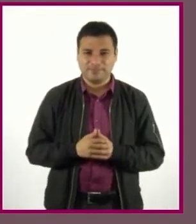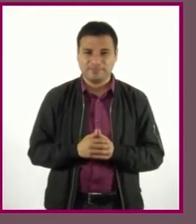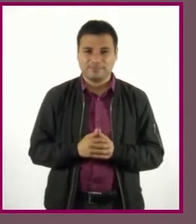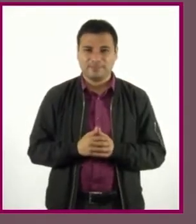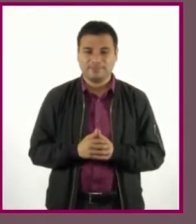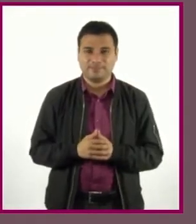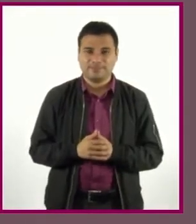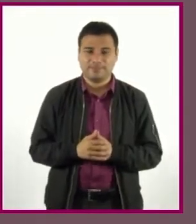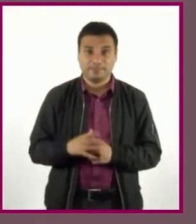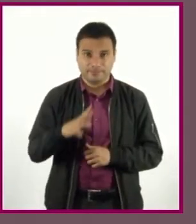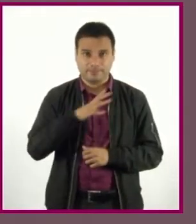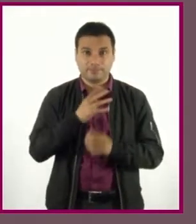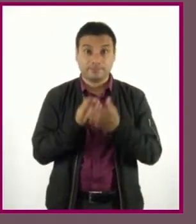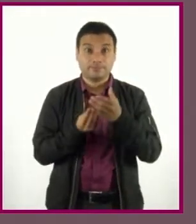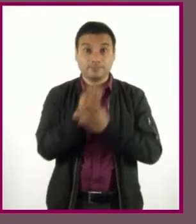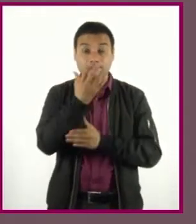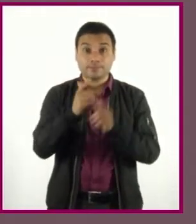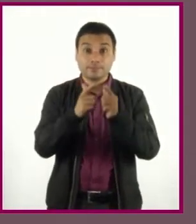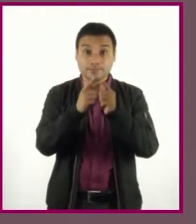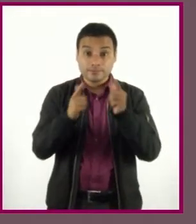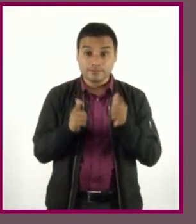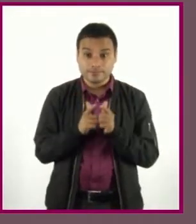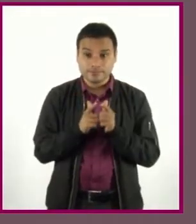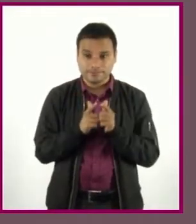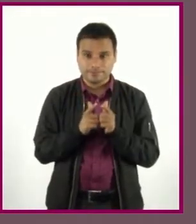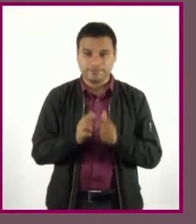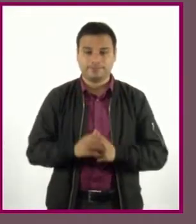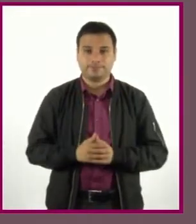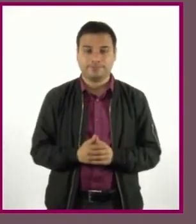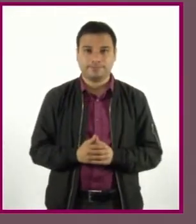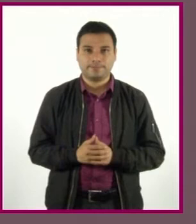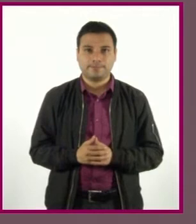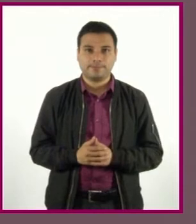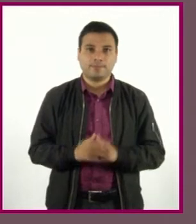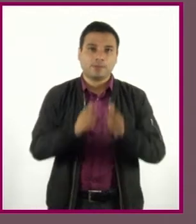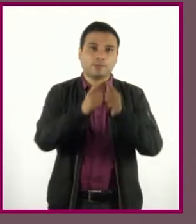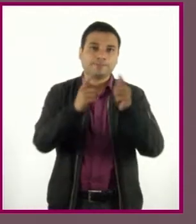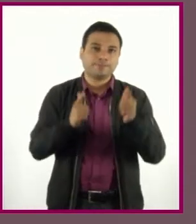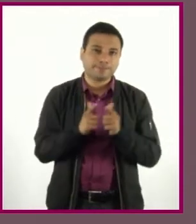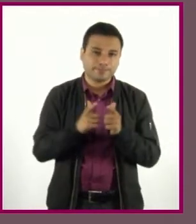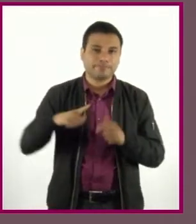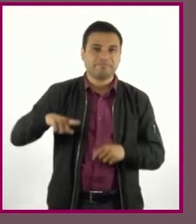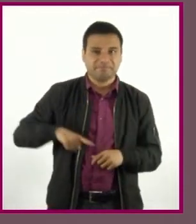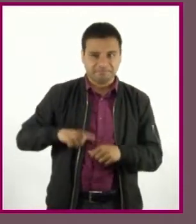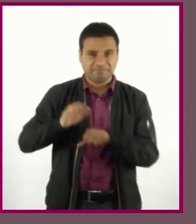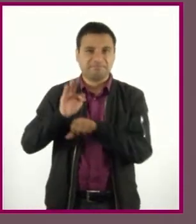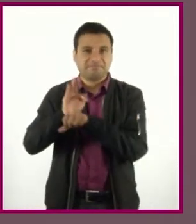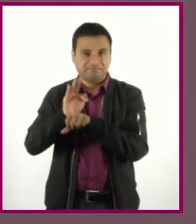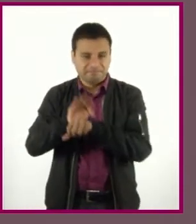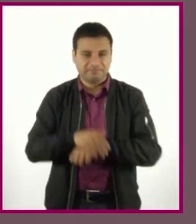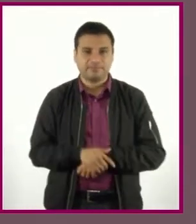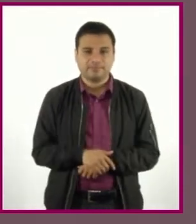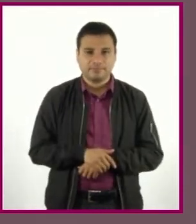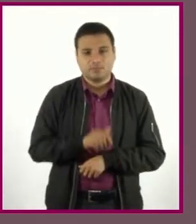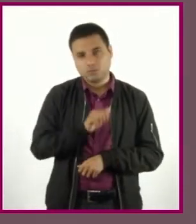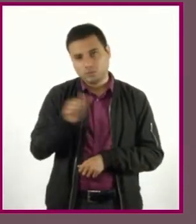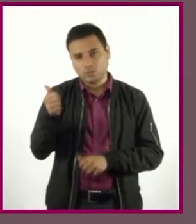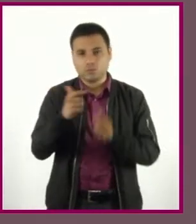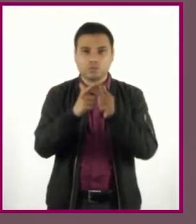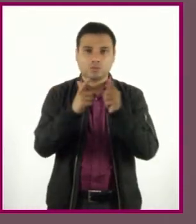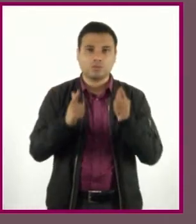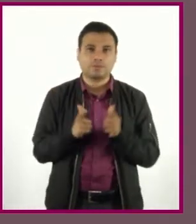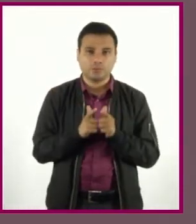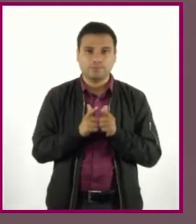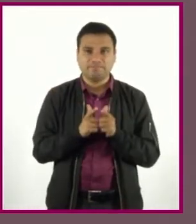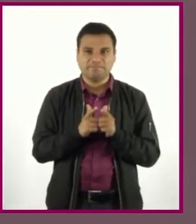Rápidamente se formaron distintos bandos. Por un lado, estaban los defensores del gobierno de al-Assad. Por el otro, las